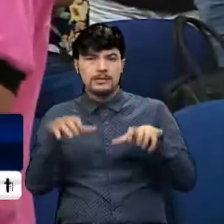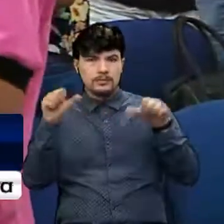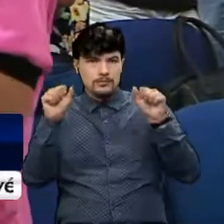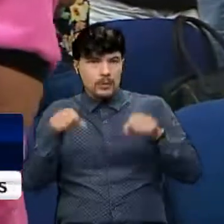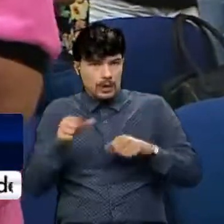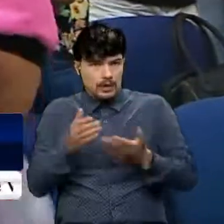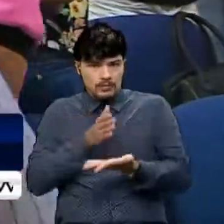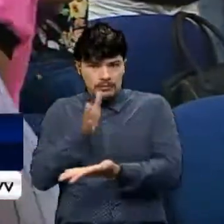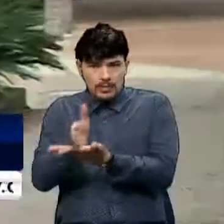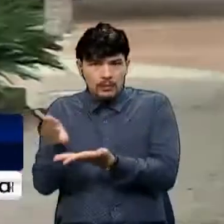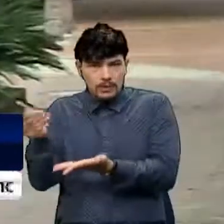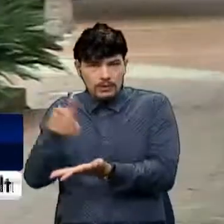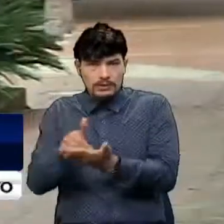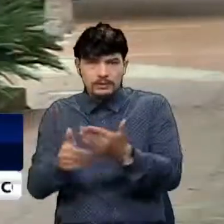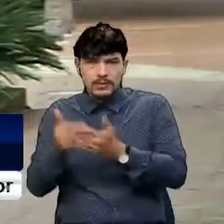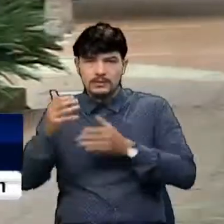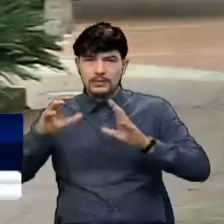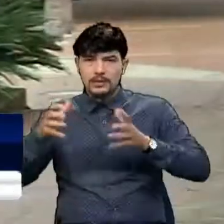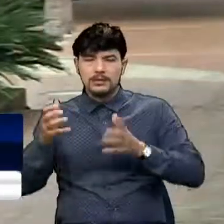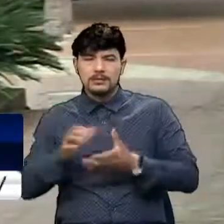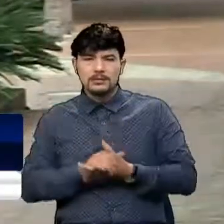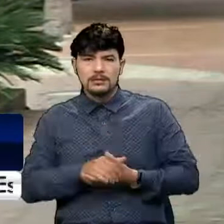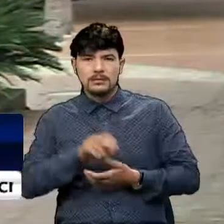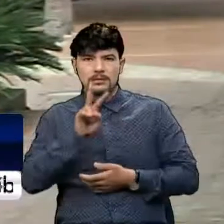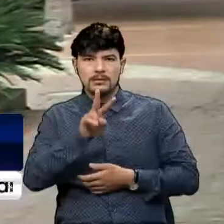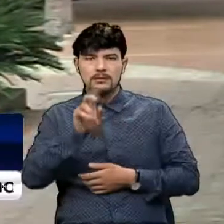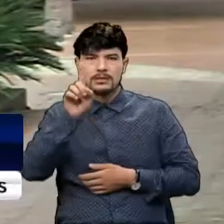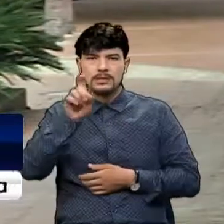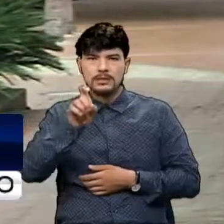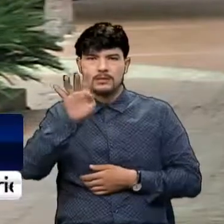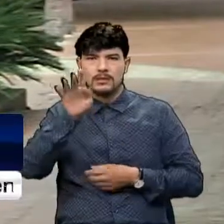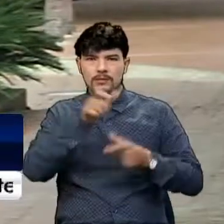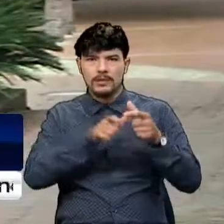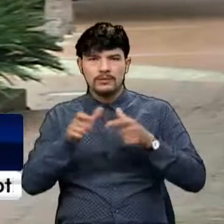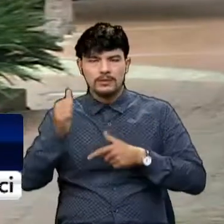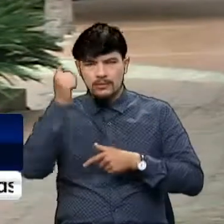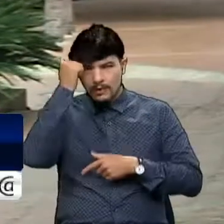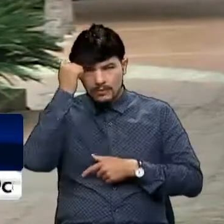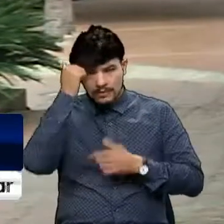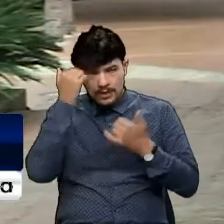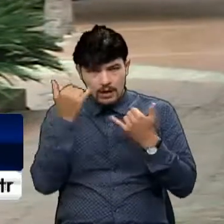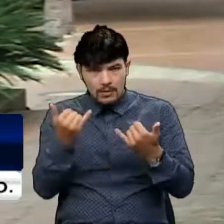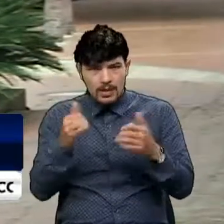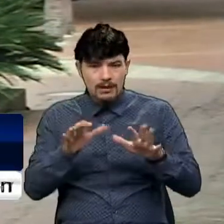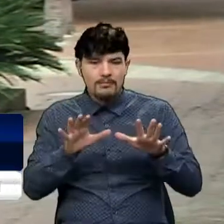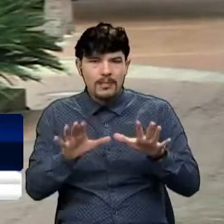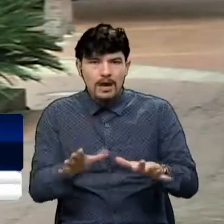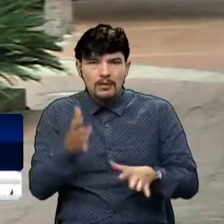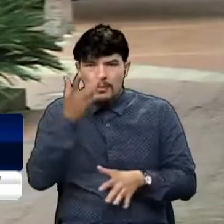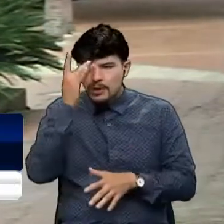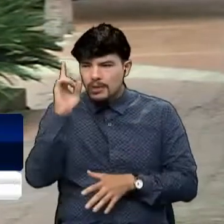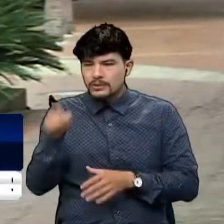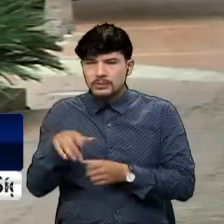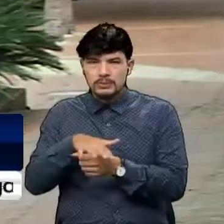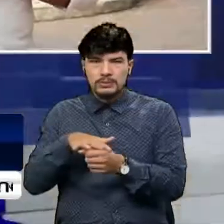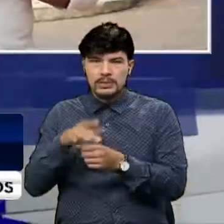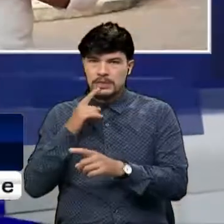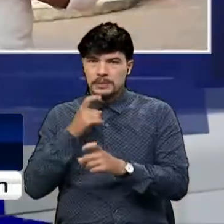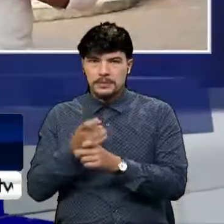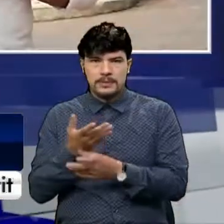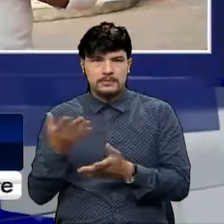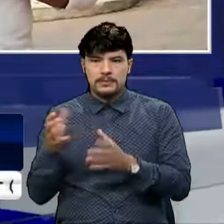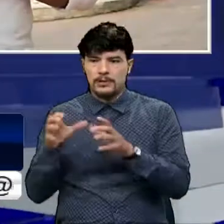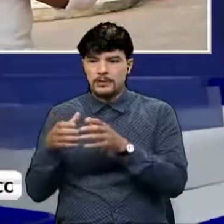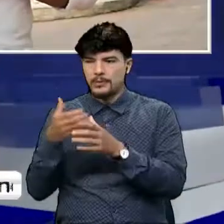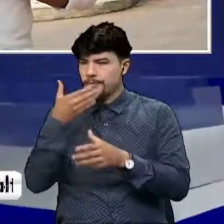actividades académicas. Son 264 maestros los que se encuentran en cese de actividades por estas circunstancias. Compañeros